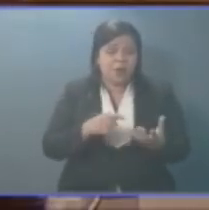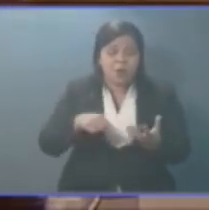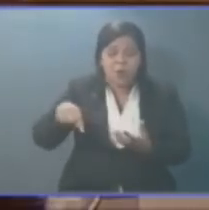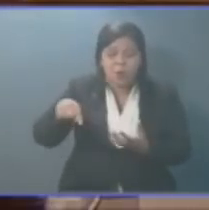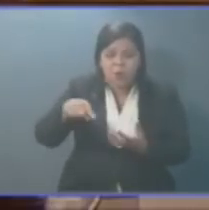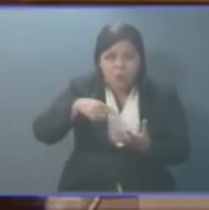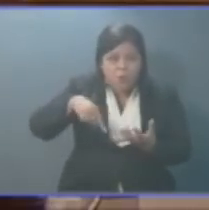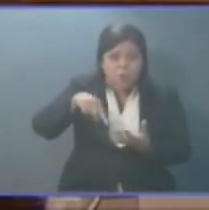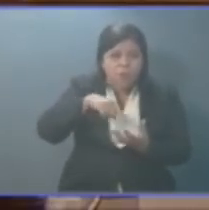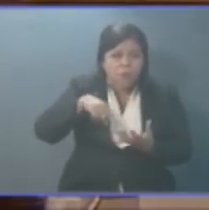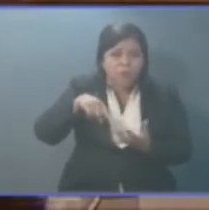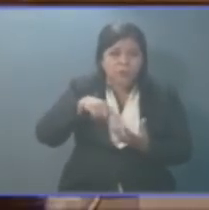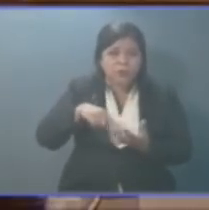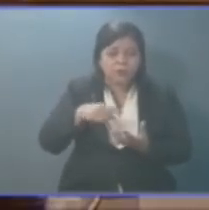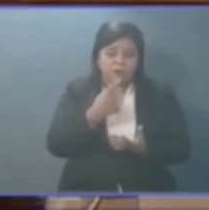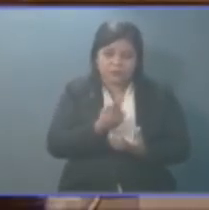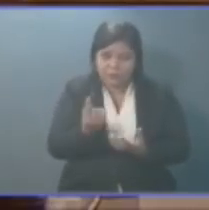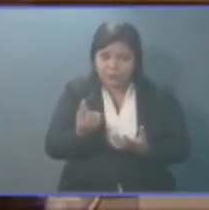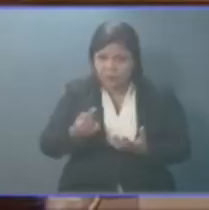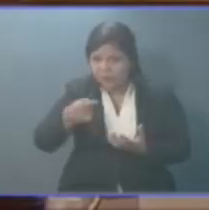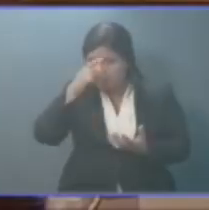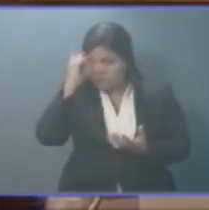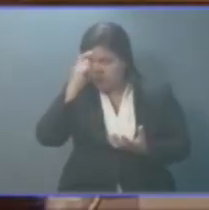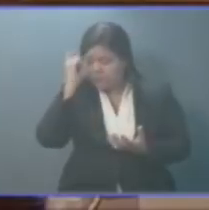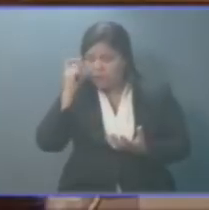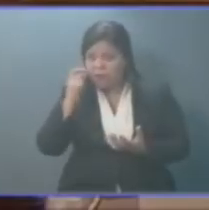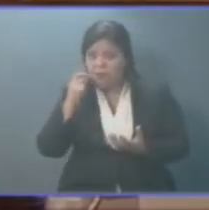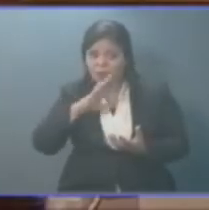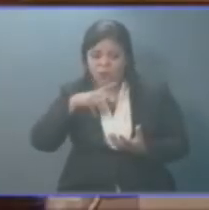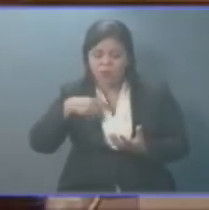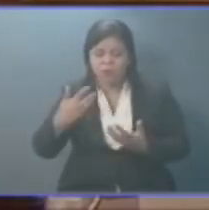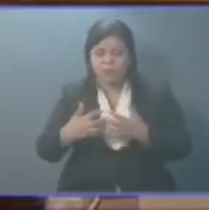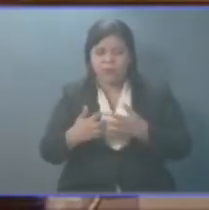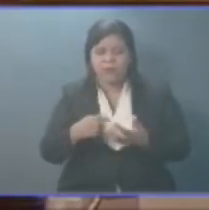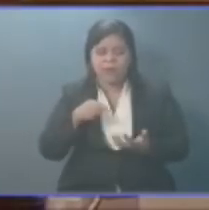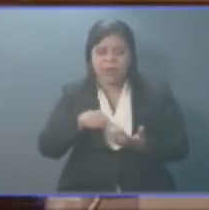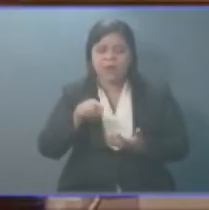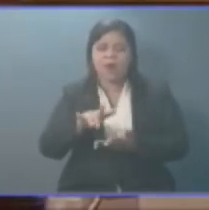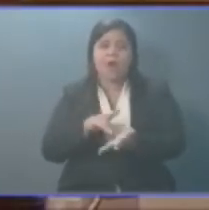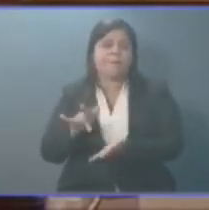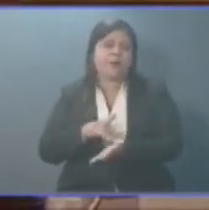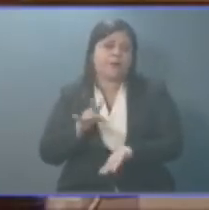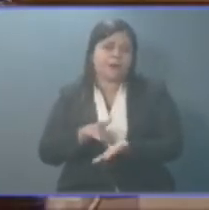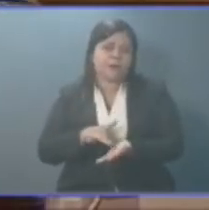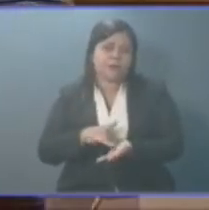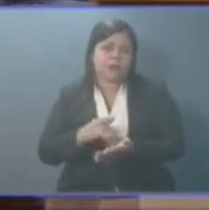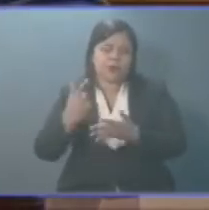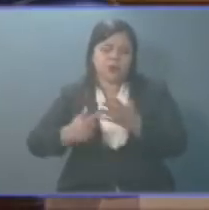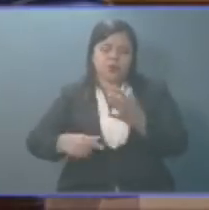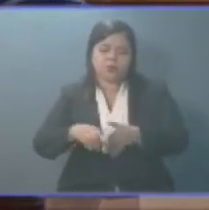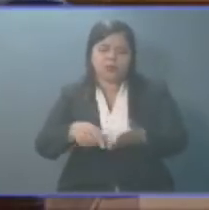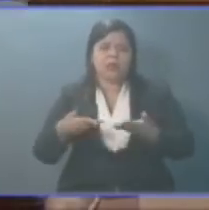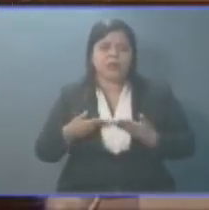ese grupo de empleadores son los que incluso se han aprovechado y vulnerado aún más los derechos